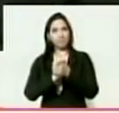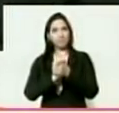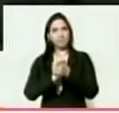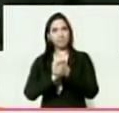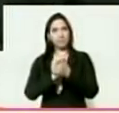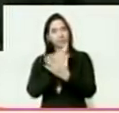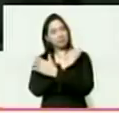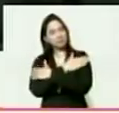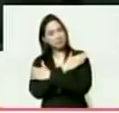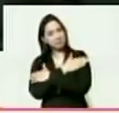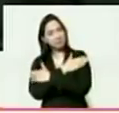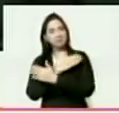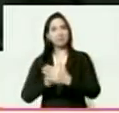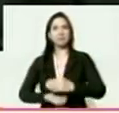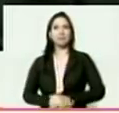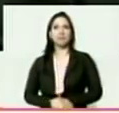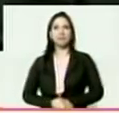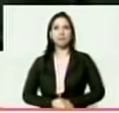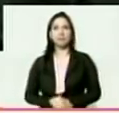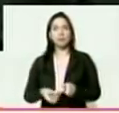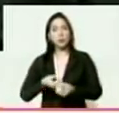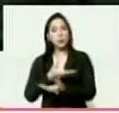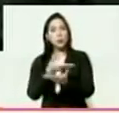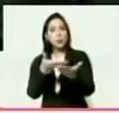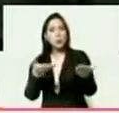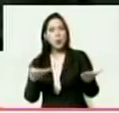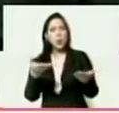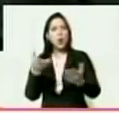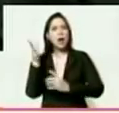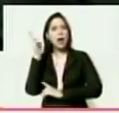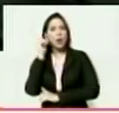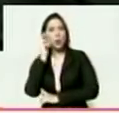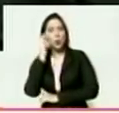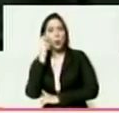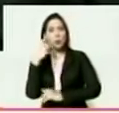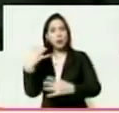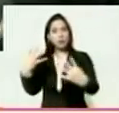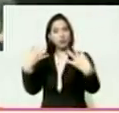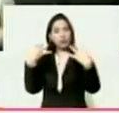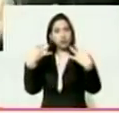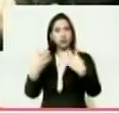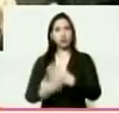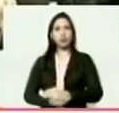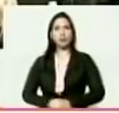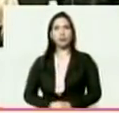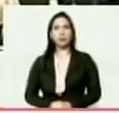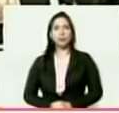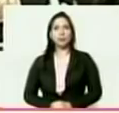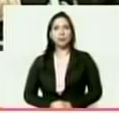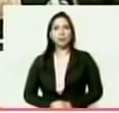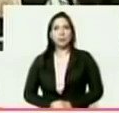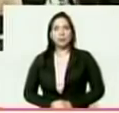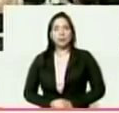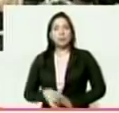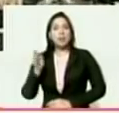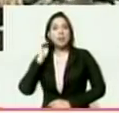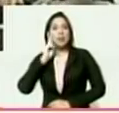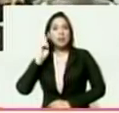Felicidades, felicidades a todos los que nos escuchan, nos ven a través de